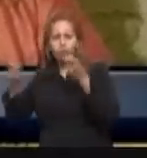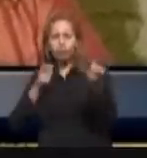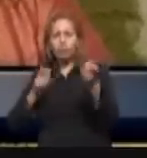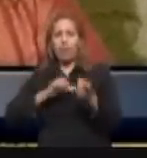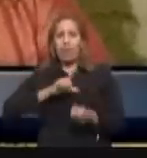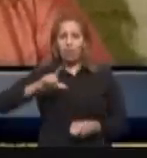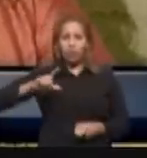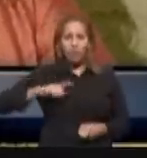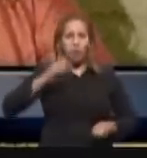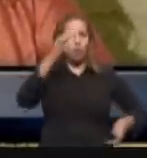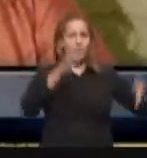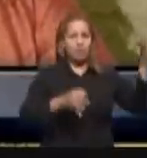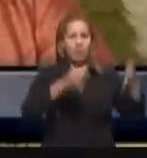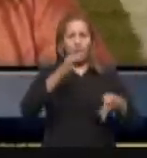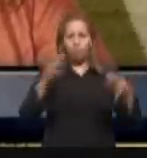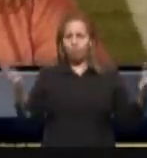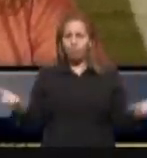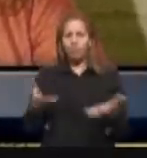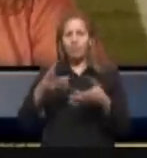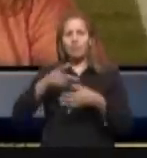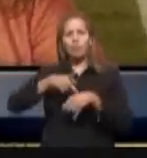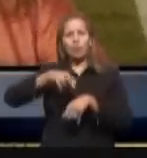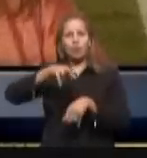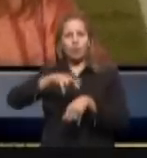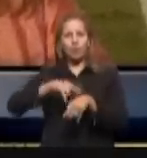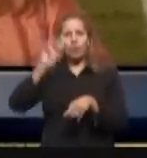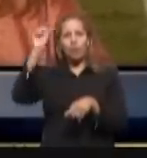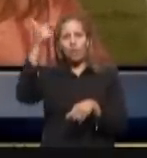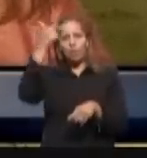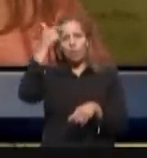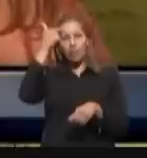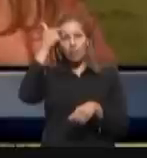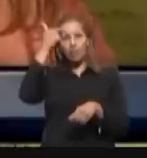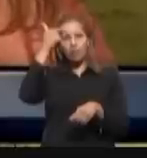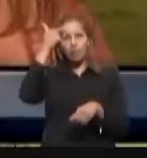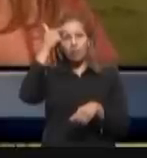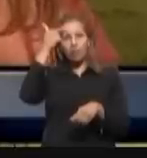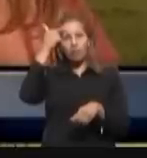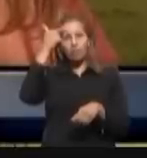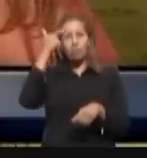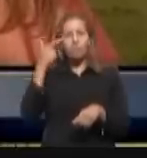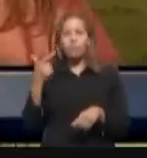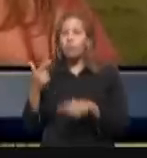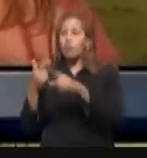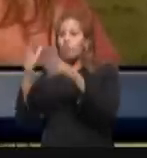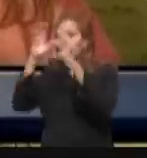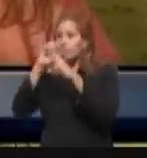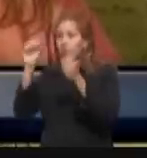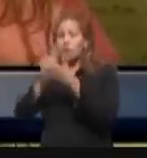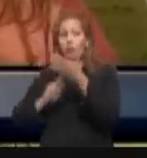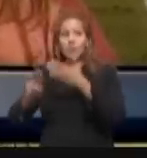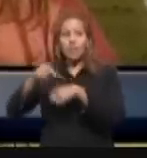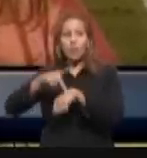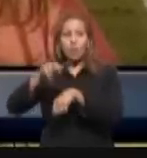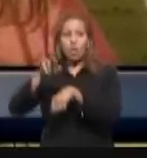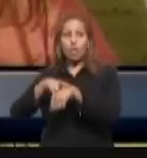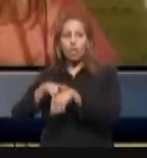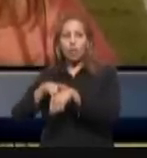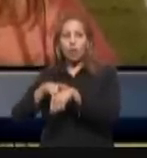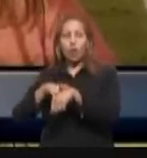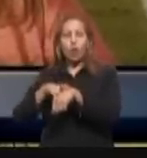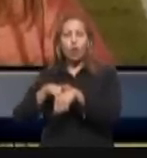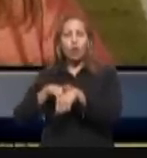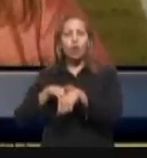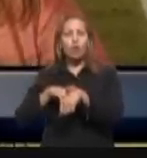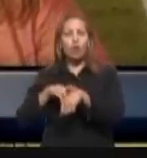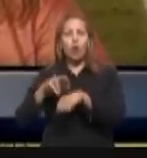y judicial del Gobierno de Puerto Rico, señor presidente de la Universidad de Puerto Rico, José Ramón